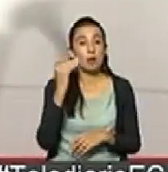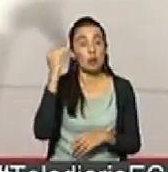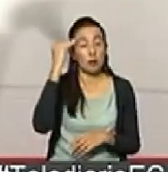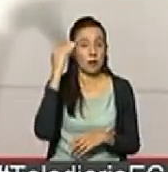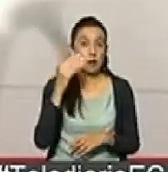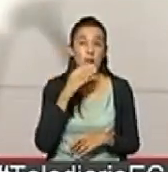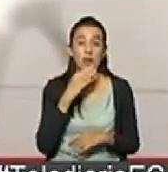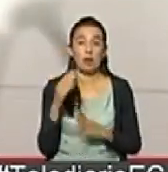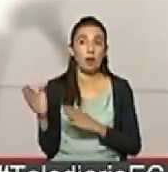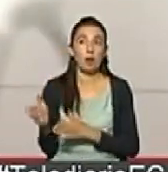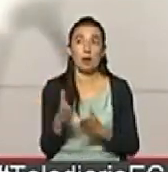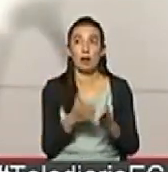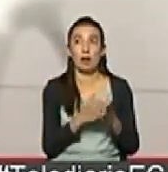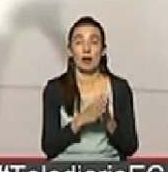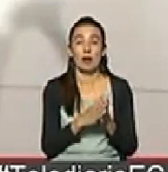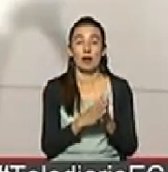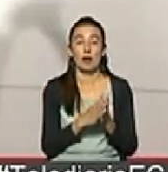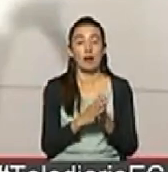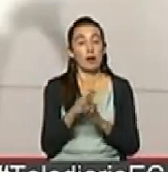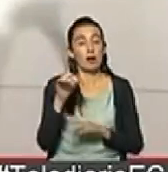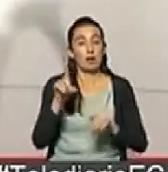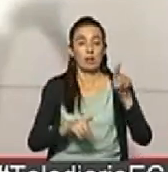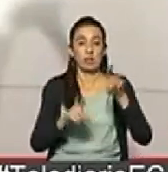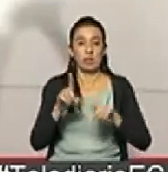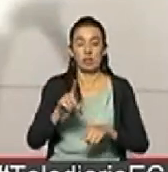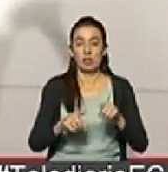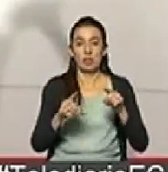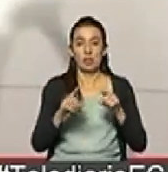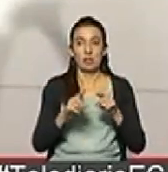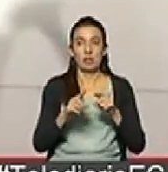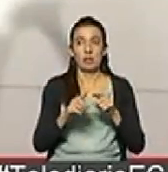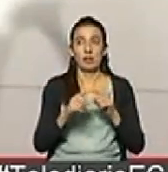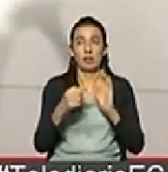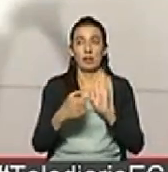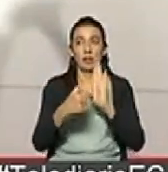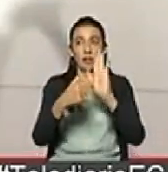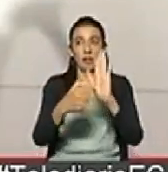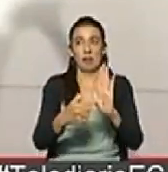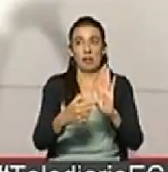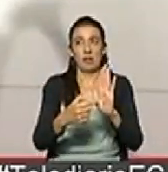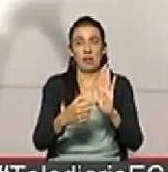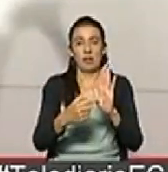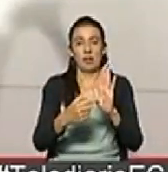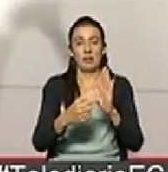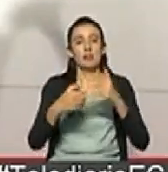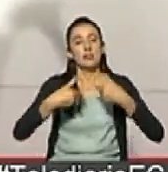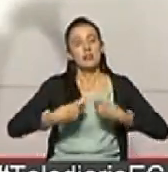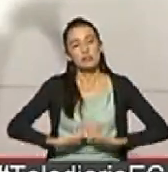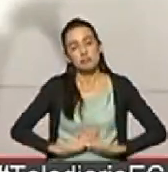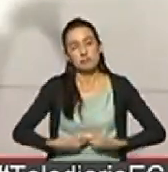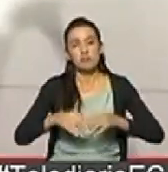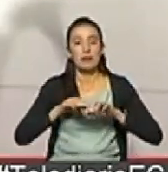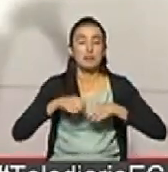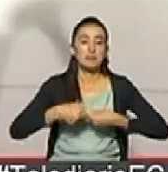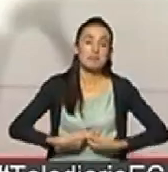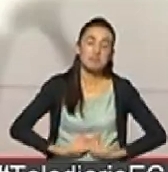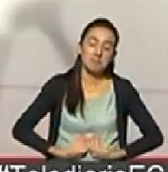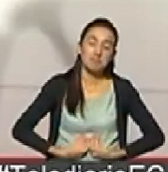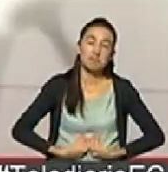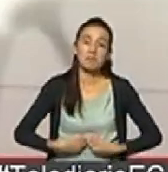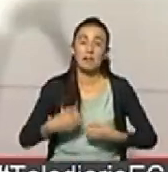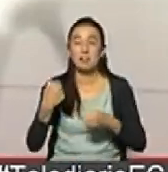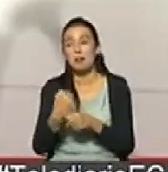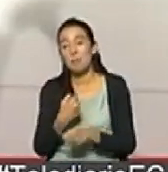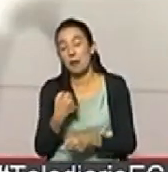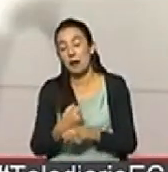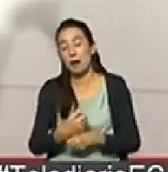chicos una temporada, se nos va presentando esta poco de desgano, no tantas ganas de ir a trabajar.